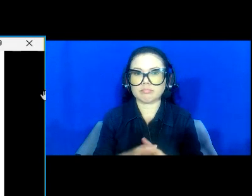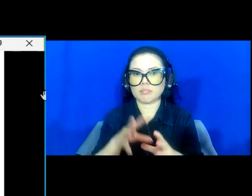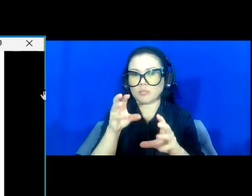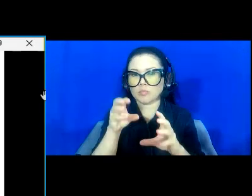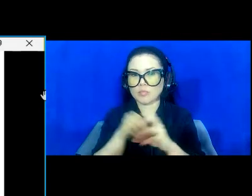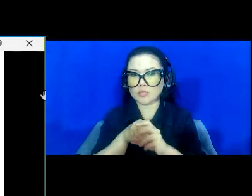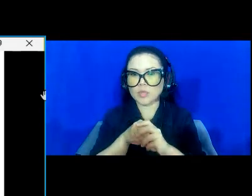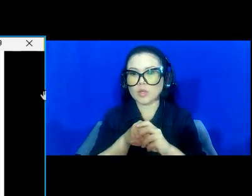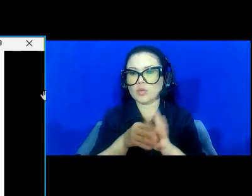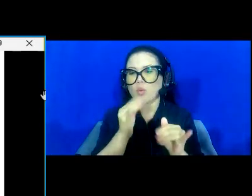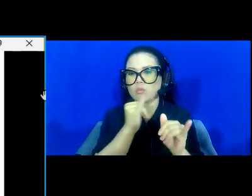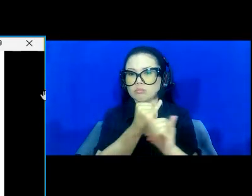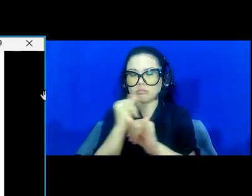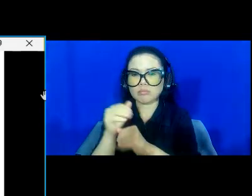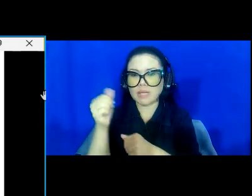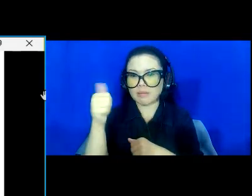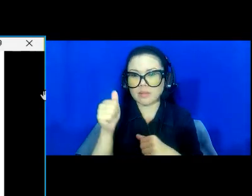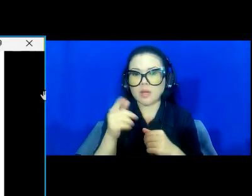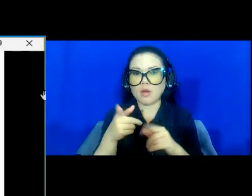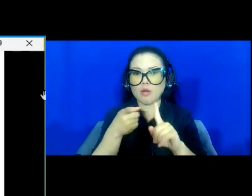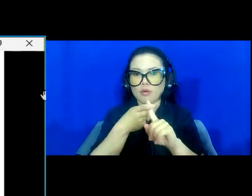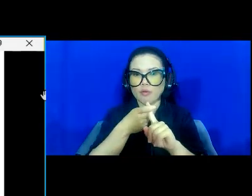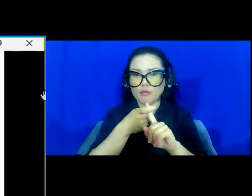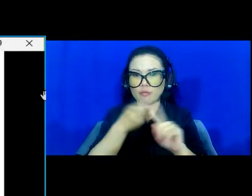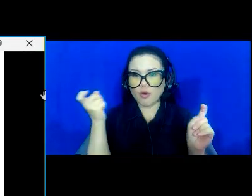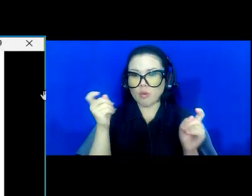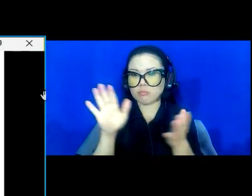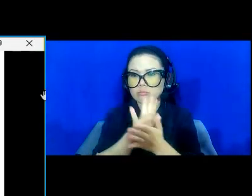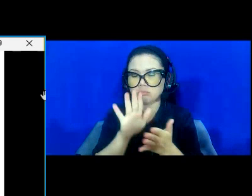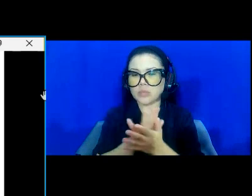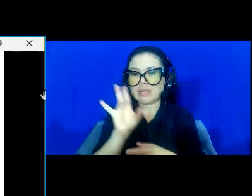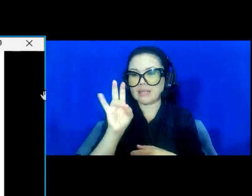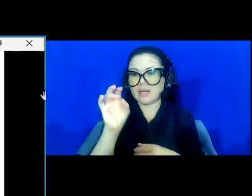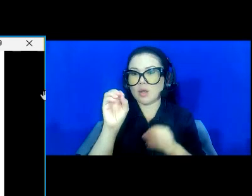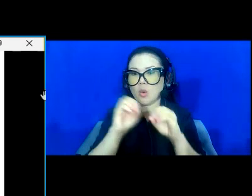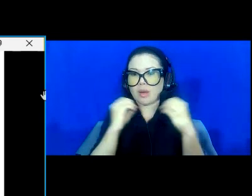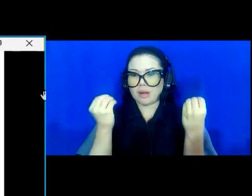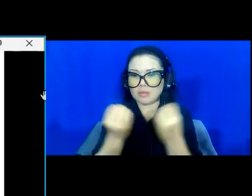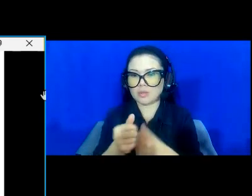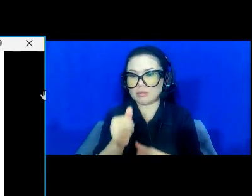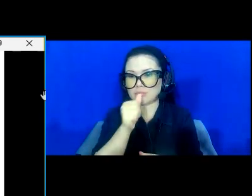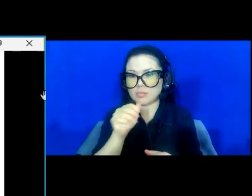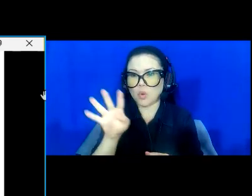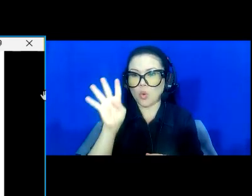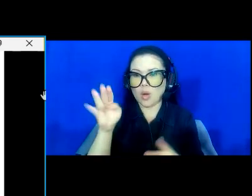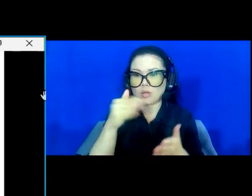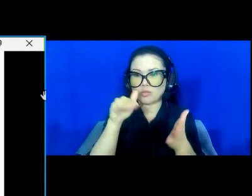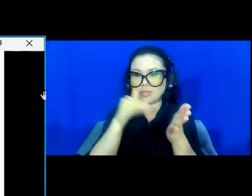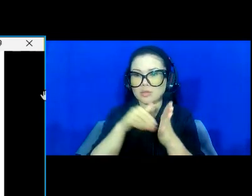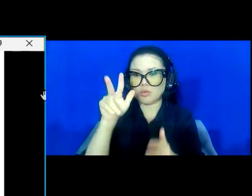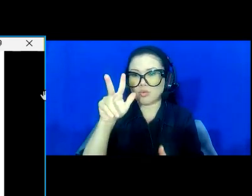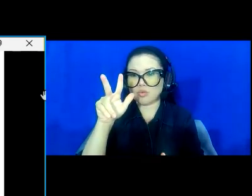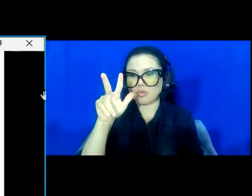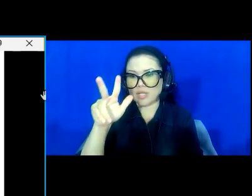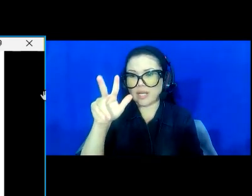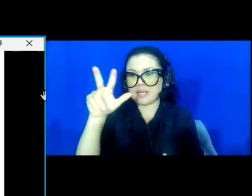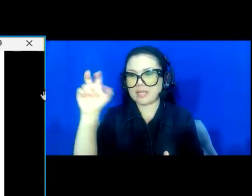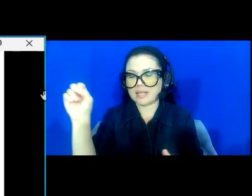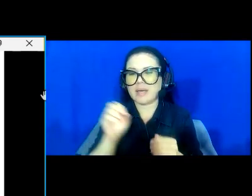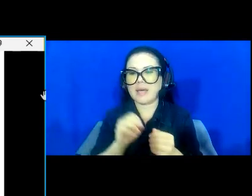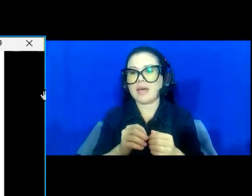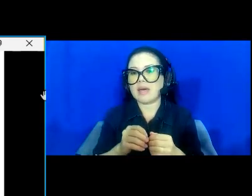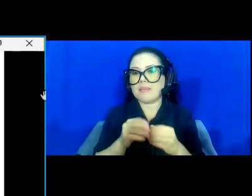6 entidades que son de instituciones académicas, 7 organizaciones privadas, 4 centros 330 y 2 hospitales privados. Así